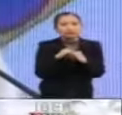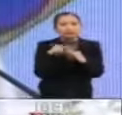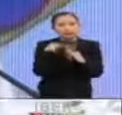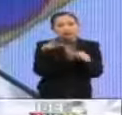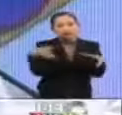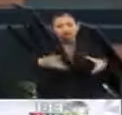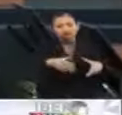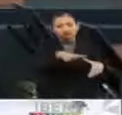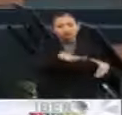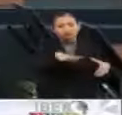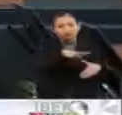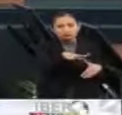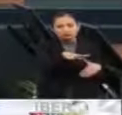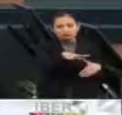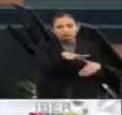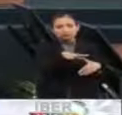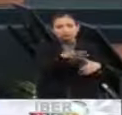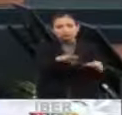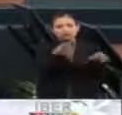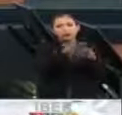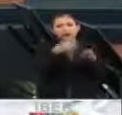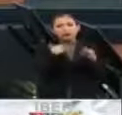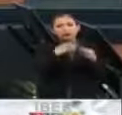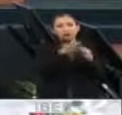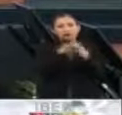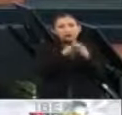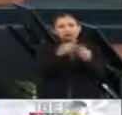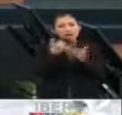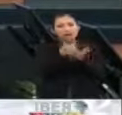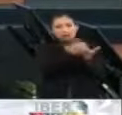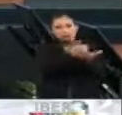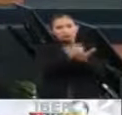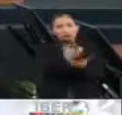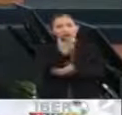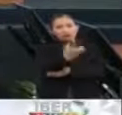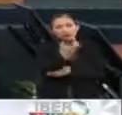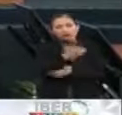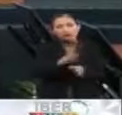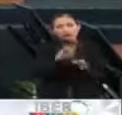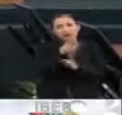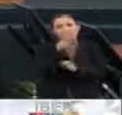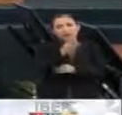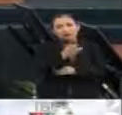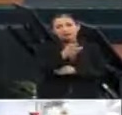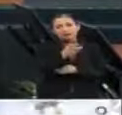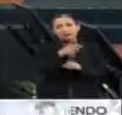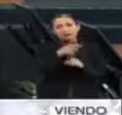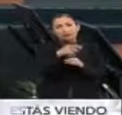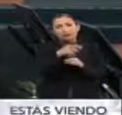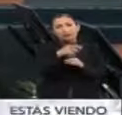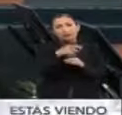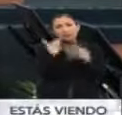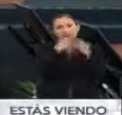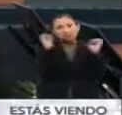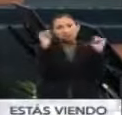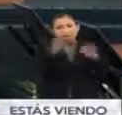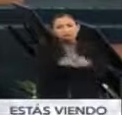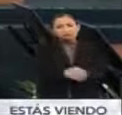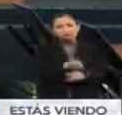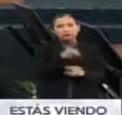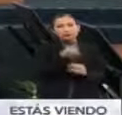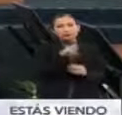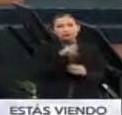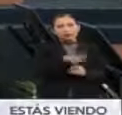que conforman un Estado, es muy importante la coordinación y la cooperación, y para ello es importante este tipo de eventos,